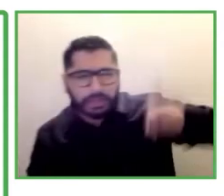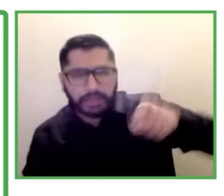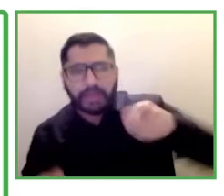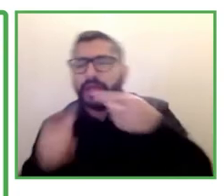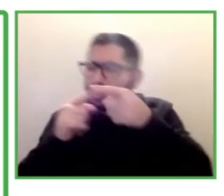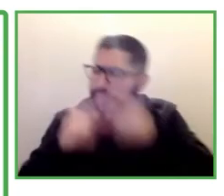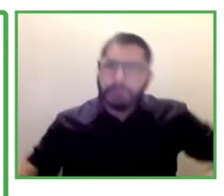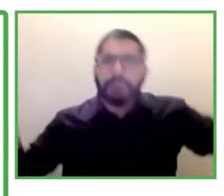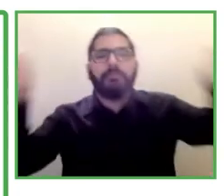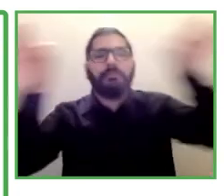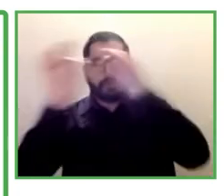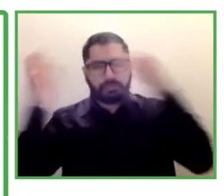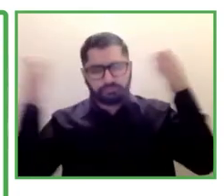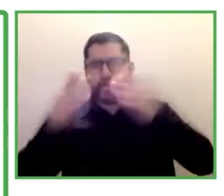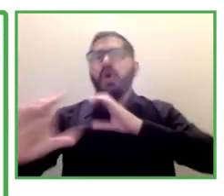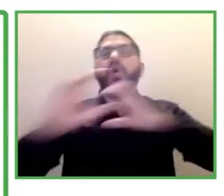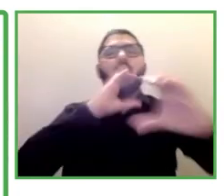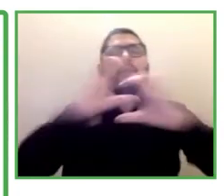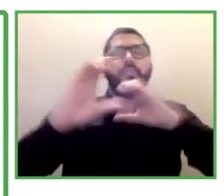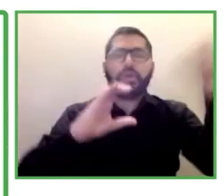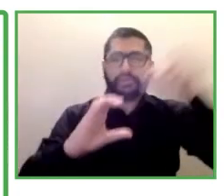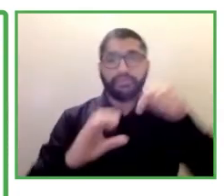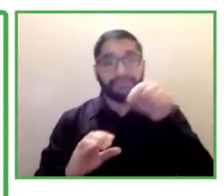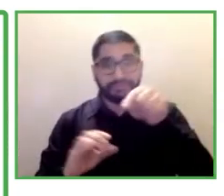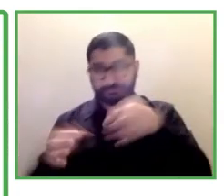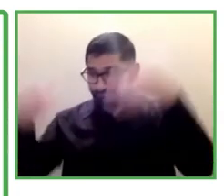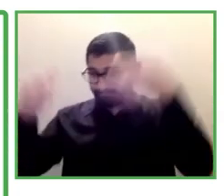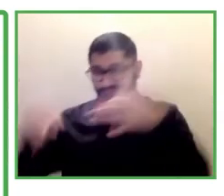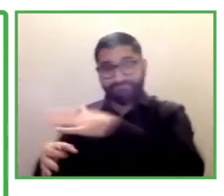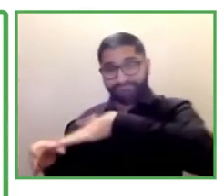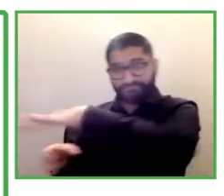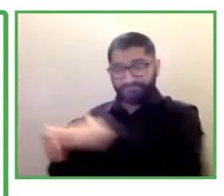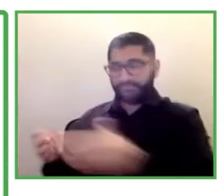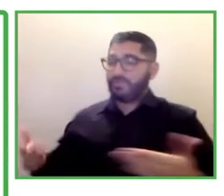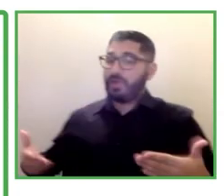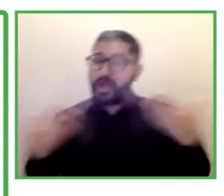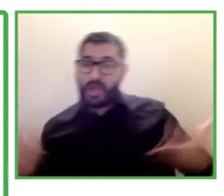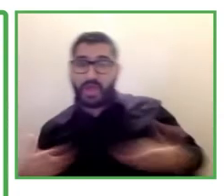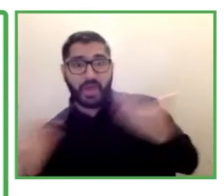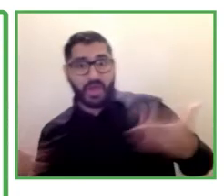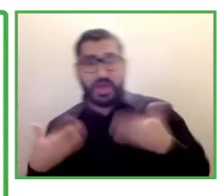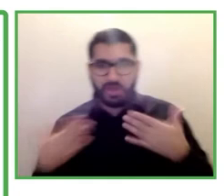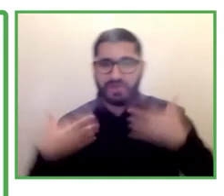para así asegurarnos de que estén motivados y que estén listos para tener éxito.